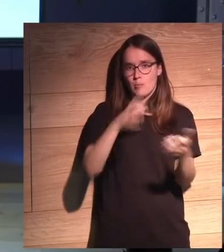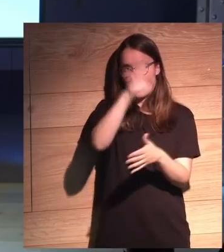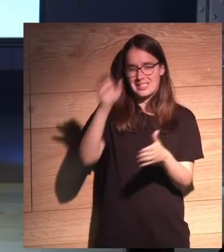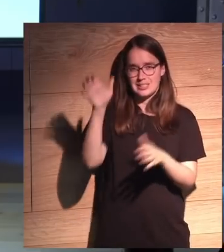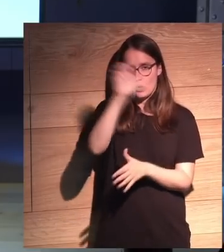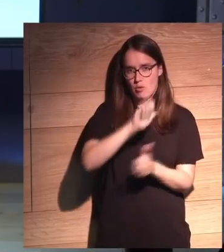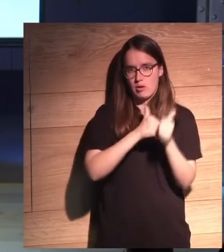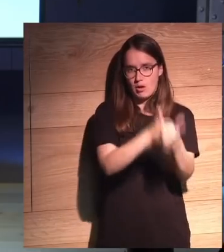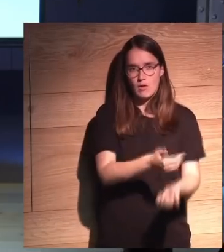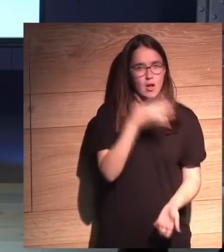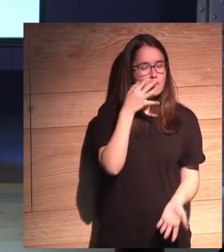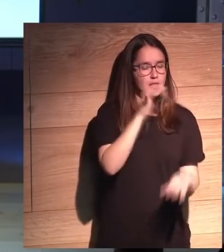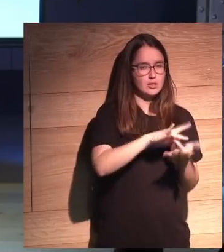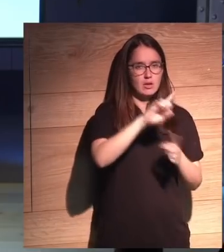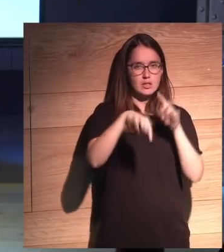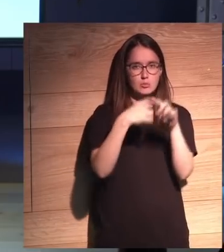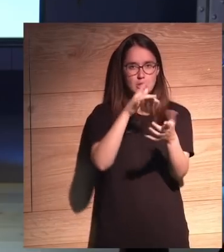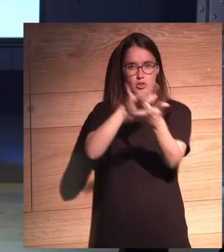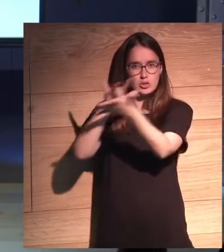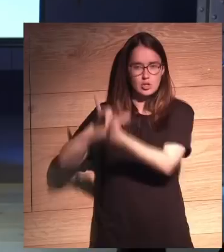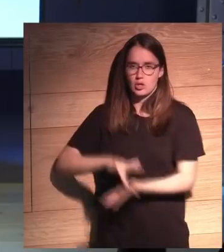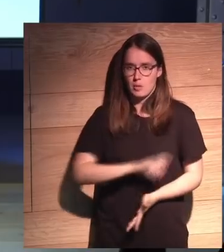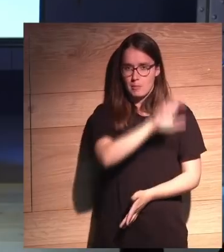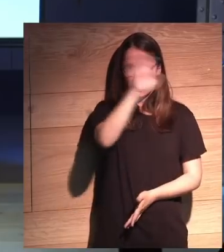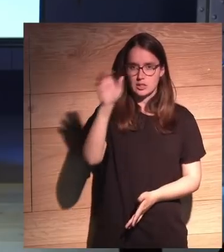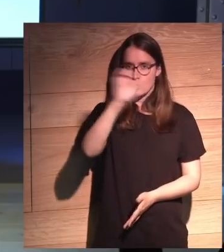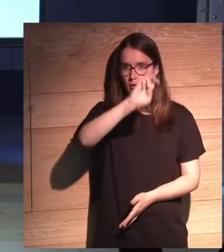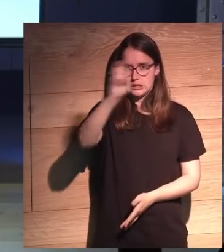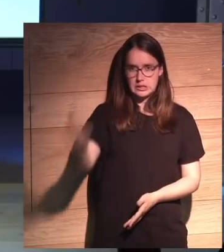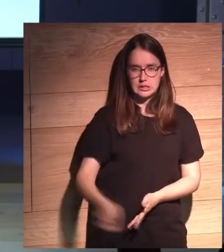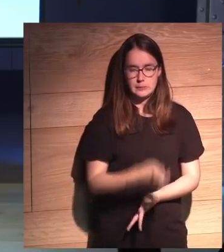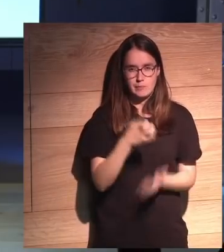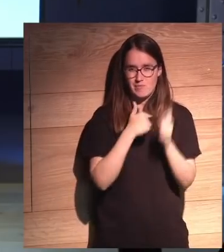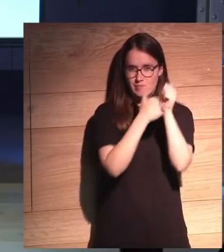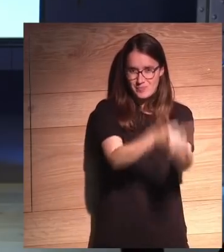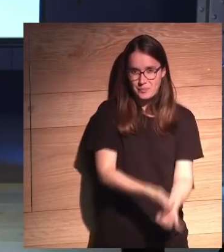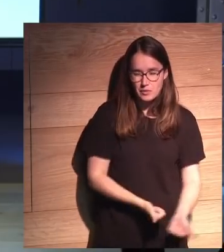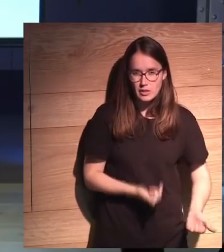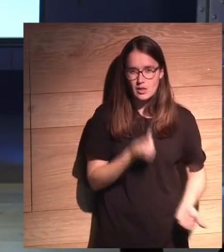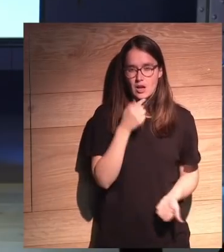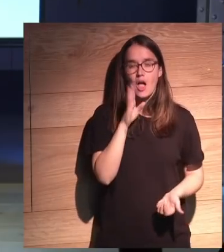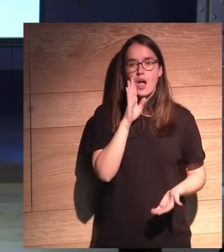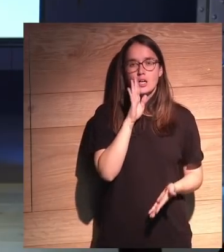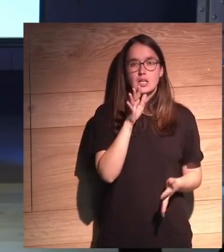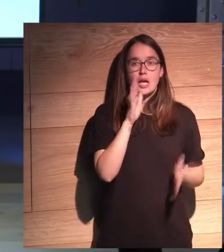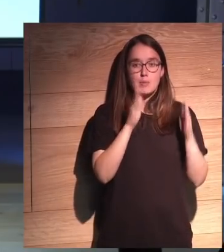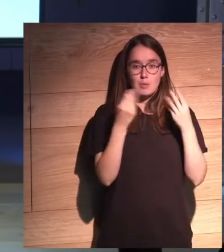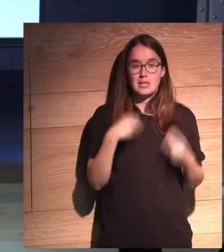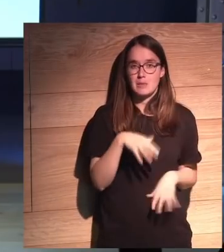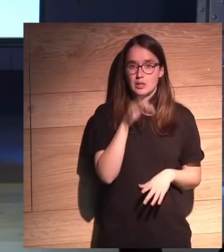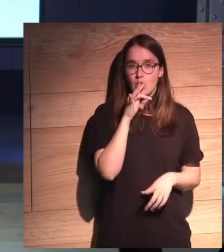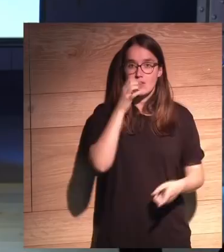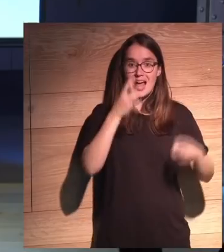Lo que ocurre ahí luego pasa en todos los demás países, ¿no? Como os digo, todavía en esa época